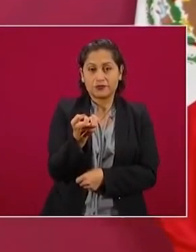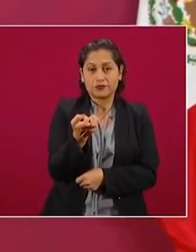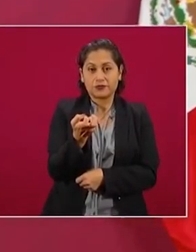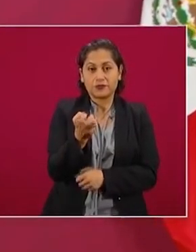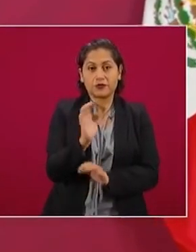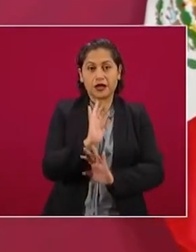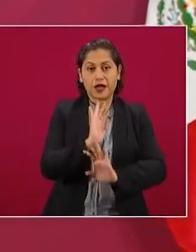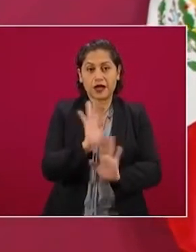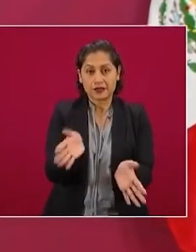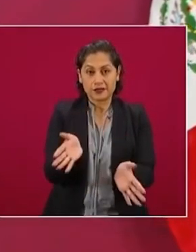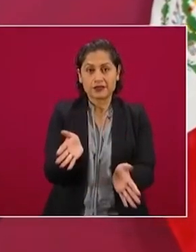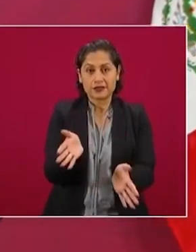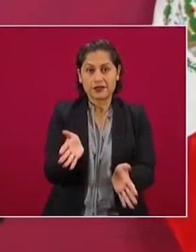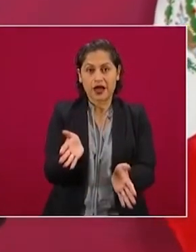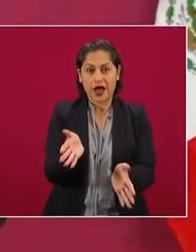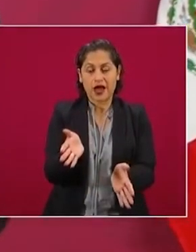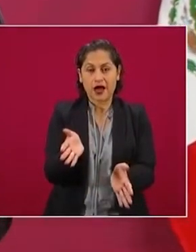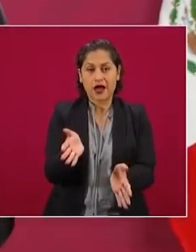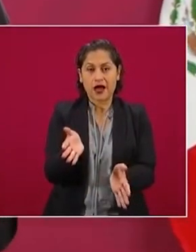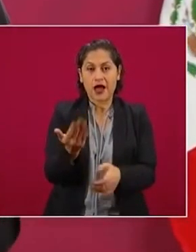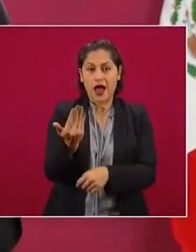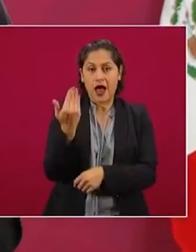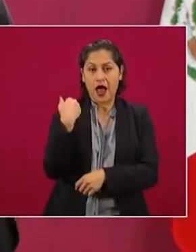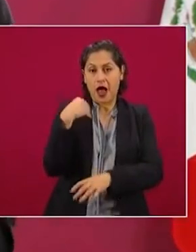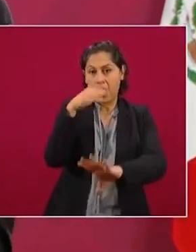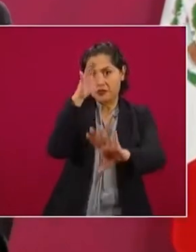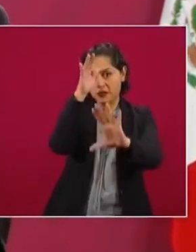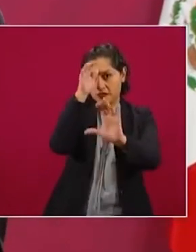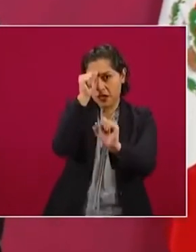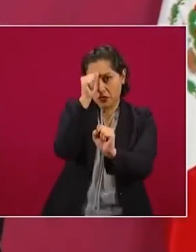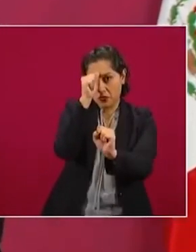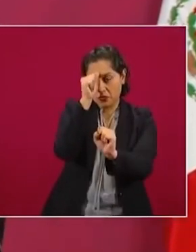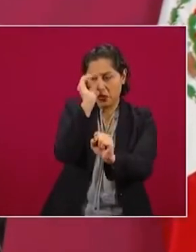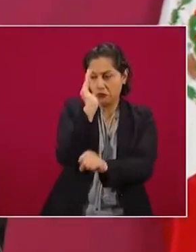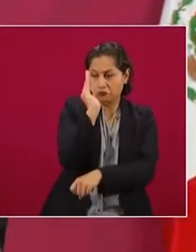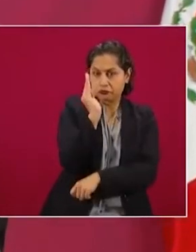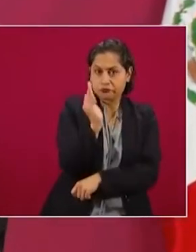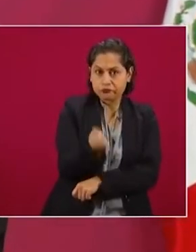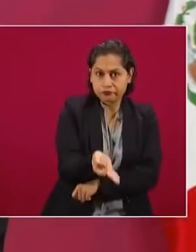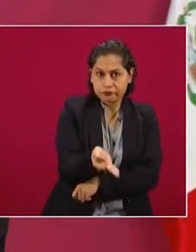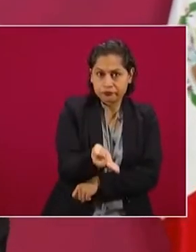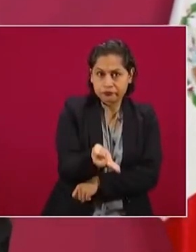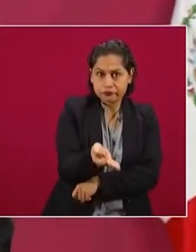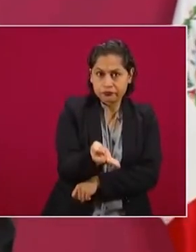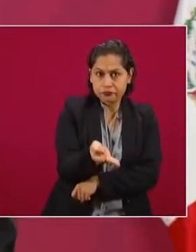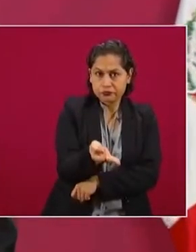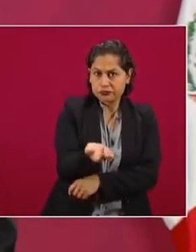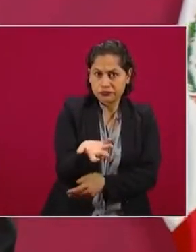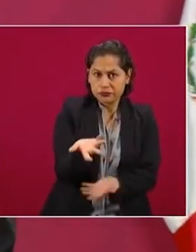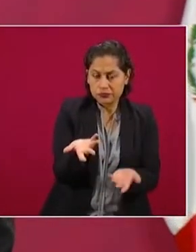convenido, aceptado y obedece